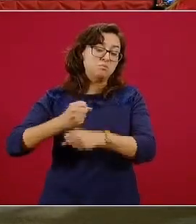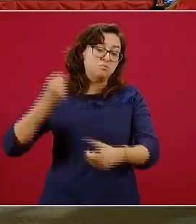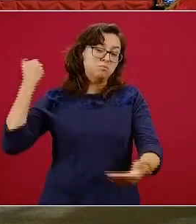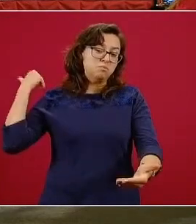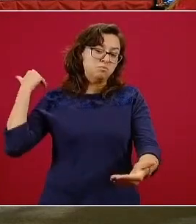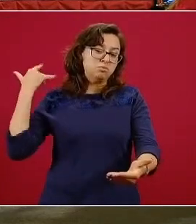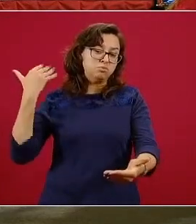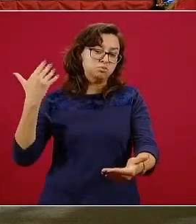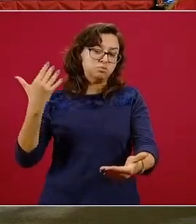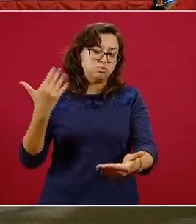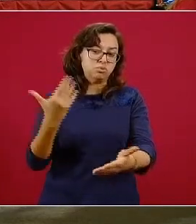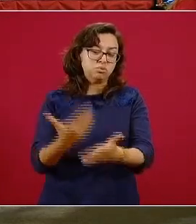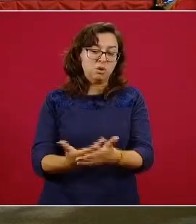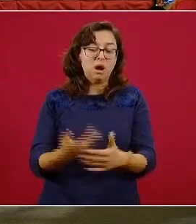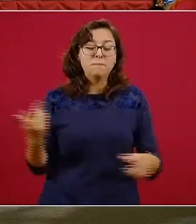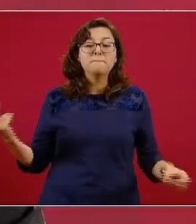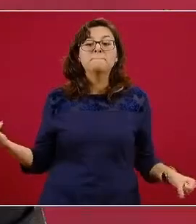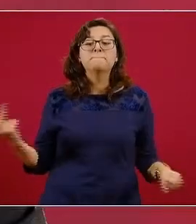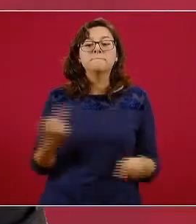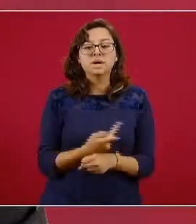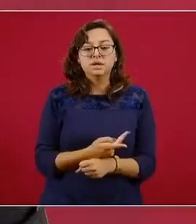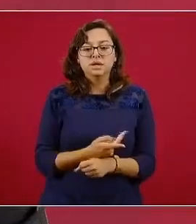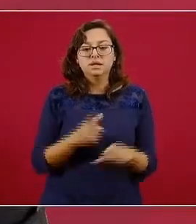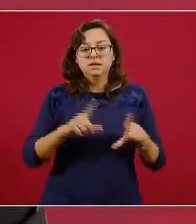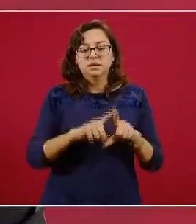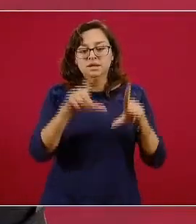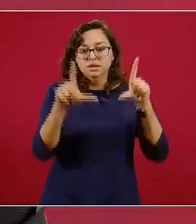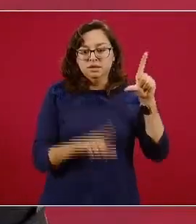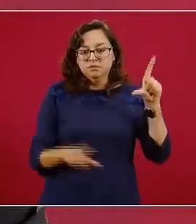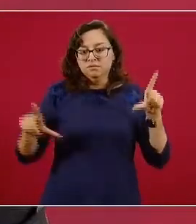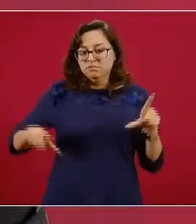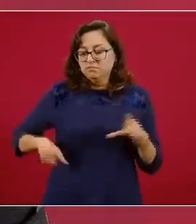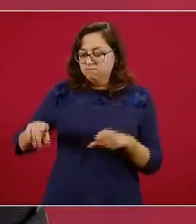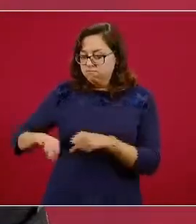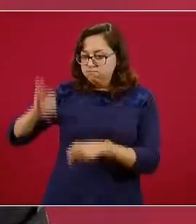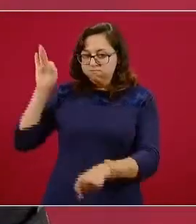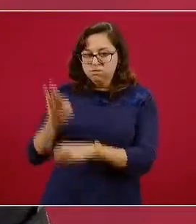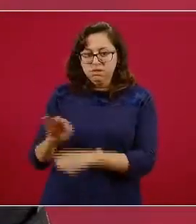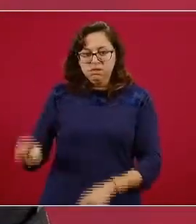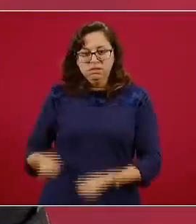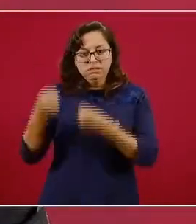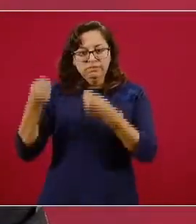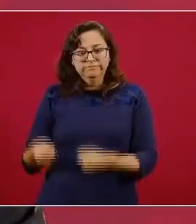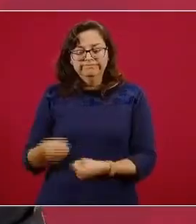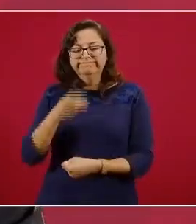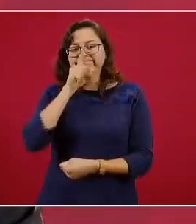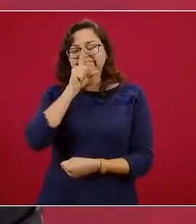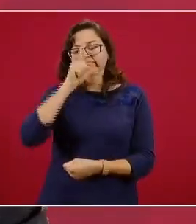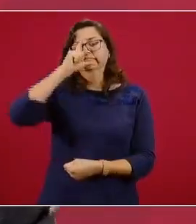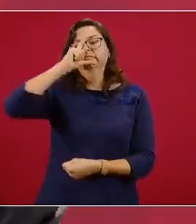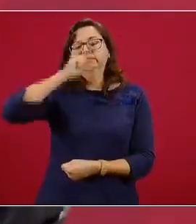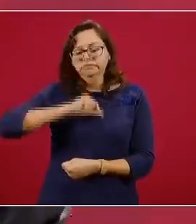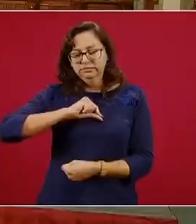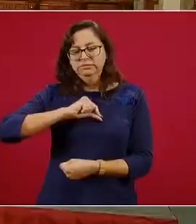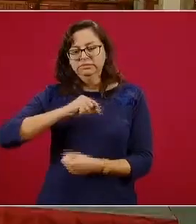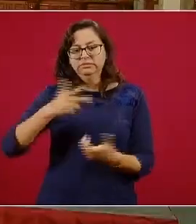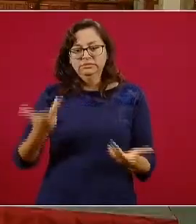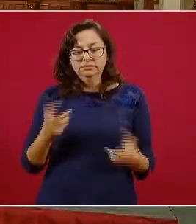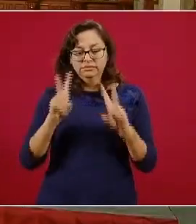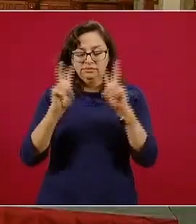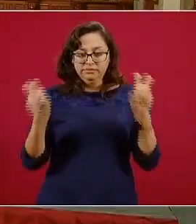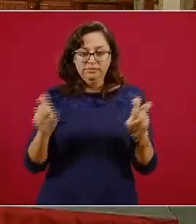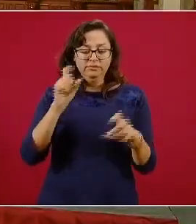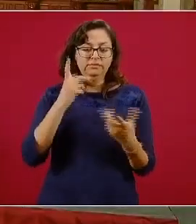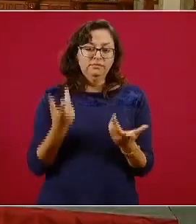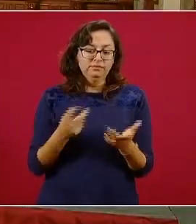han perdido las capacidades del Estado mexicano para garantizar derechos fundamentales, los derechos reproductivos, los